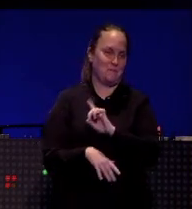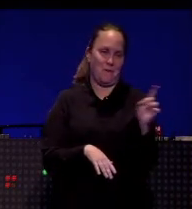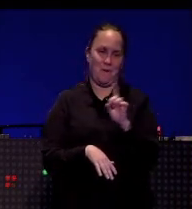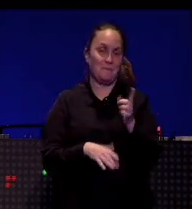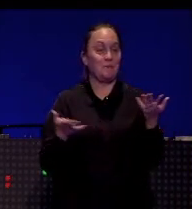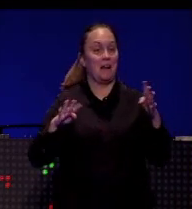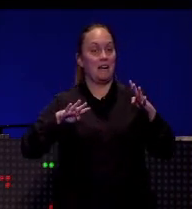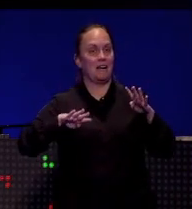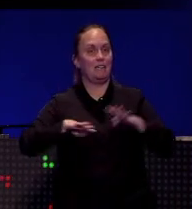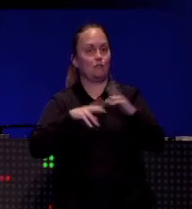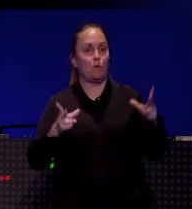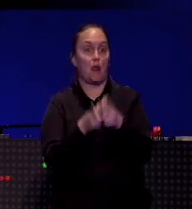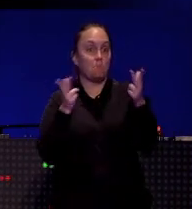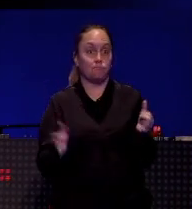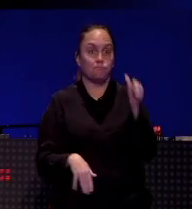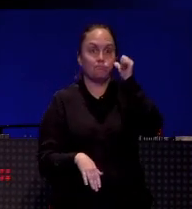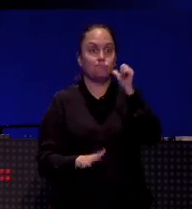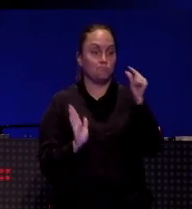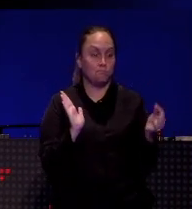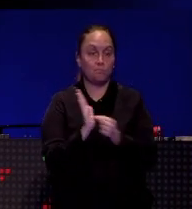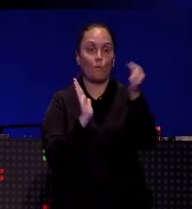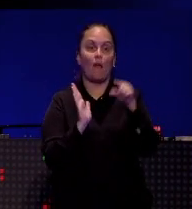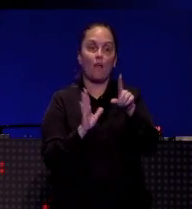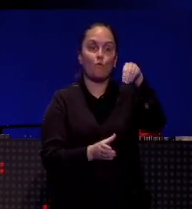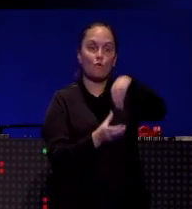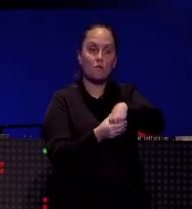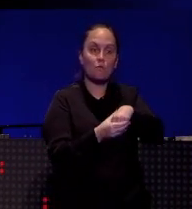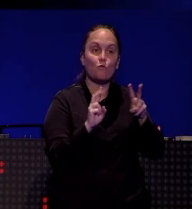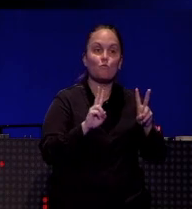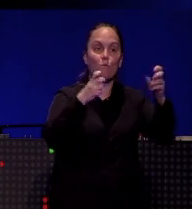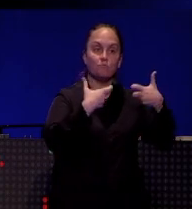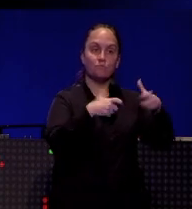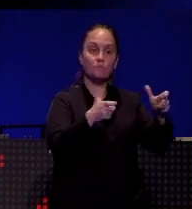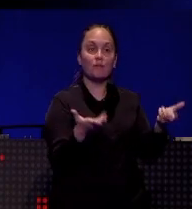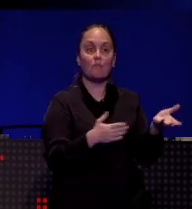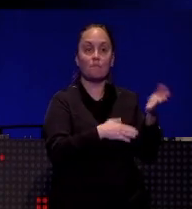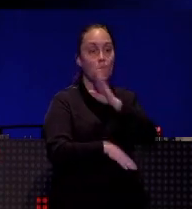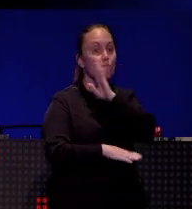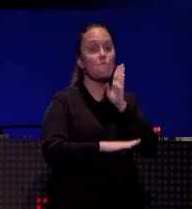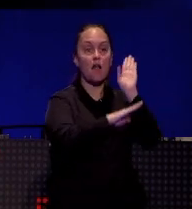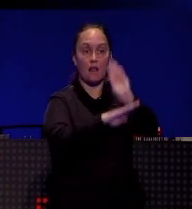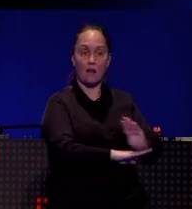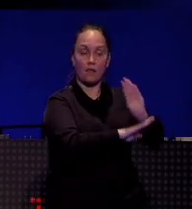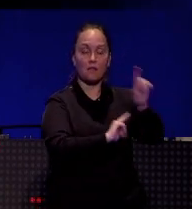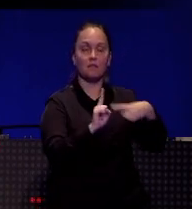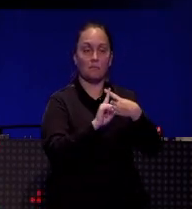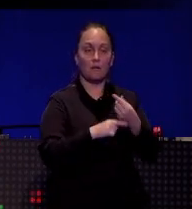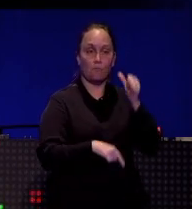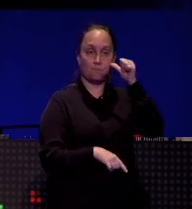sociales pues me quedo embarazada y se abre hay un contenido nuevo que es maternidad y embarazo